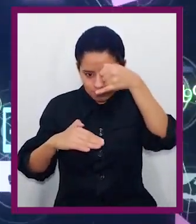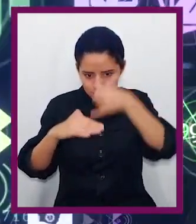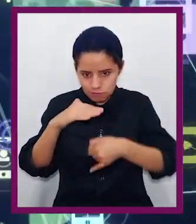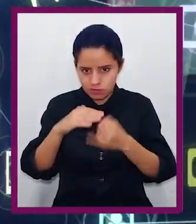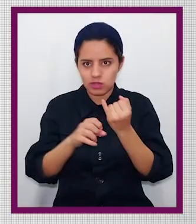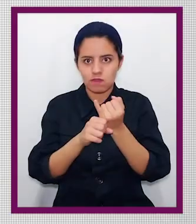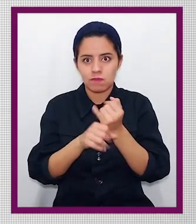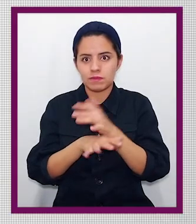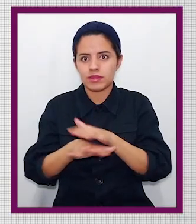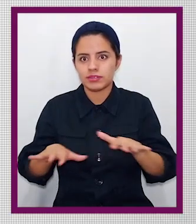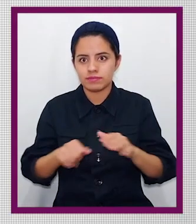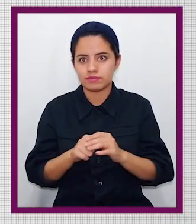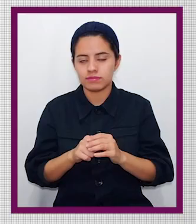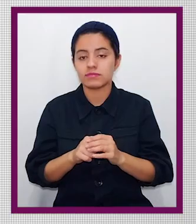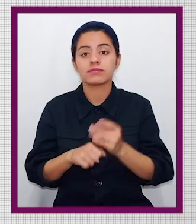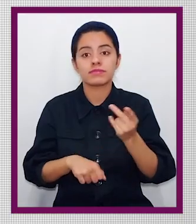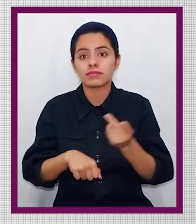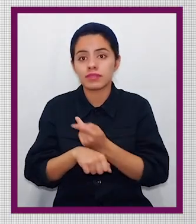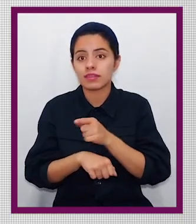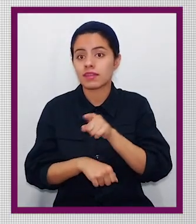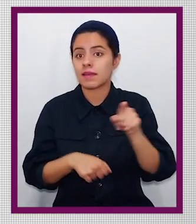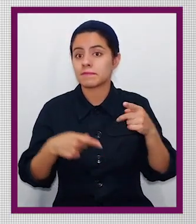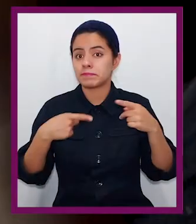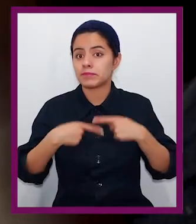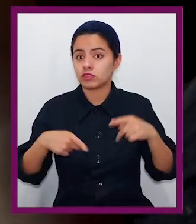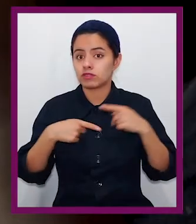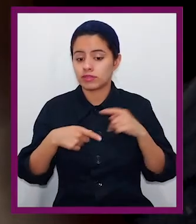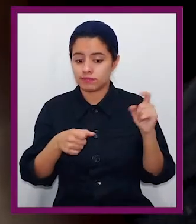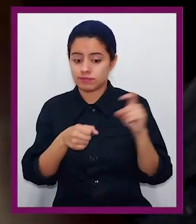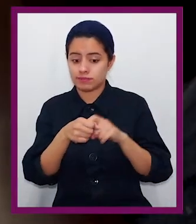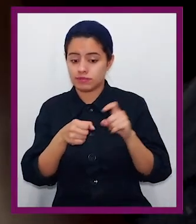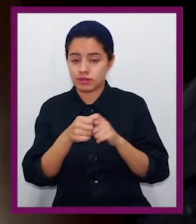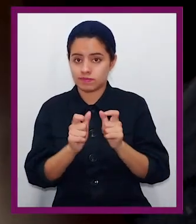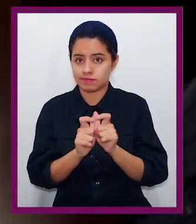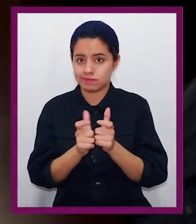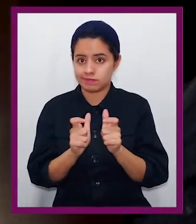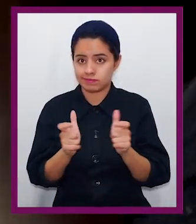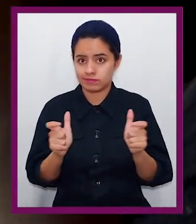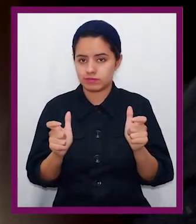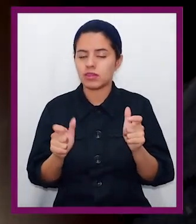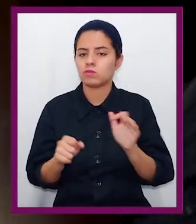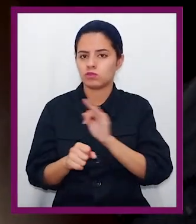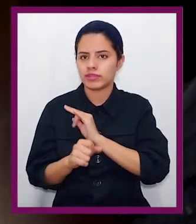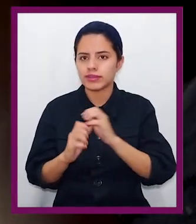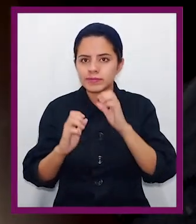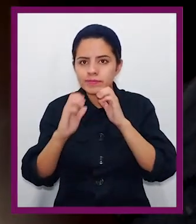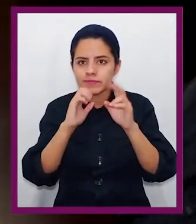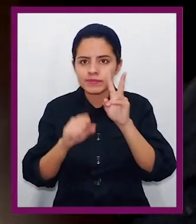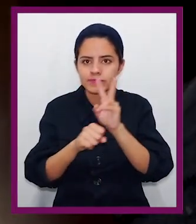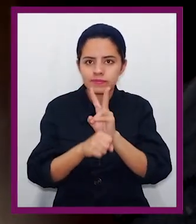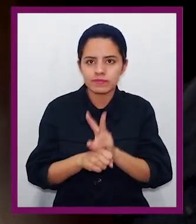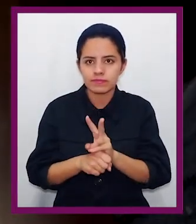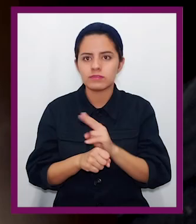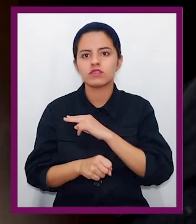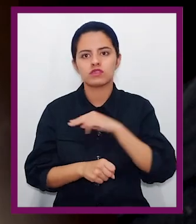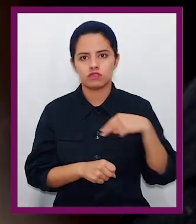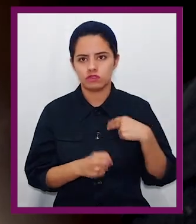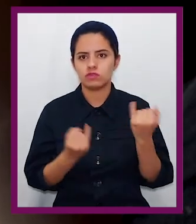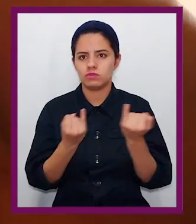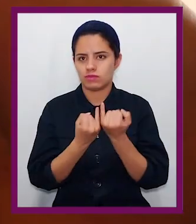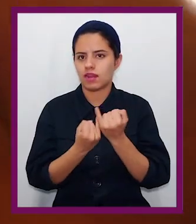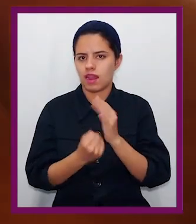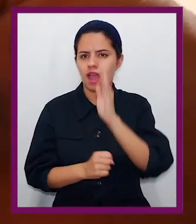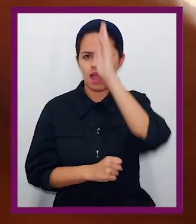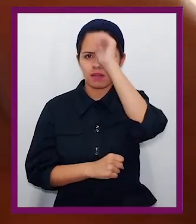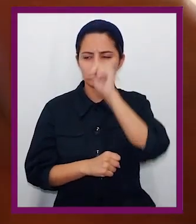redes sociales, conforme iban generando públicos, se regulaban a sí mismas. Y digamos que hacíamos un acuerdo tácito donde también nosotros